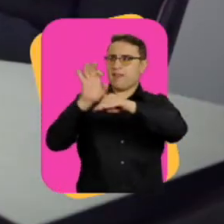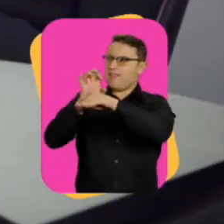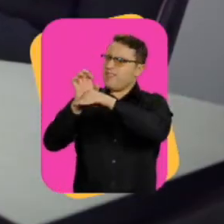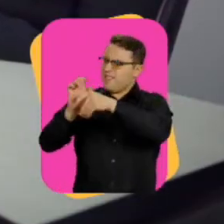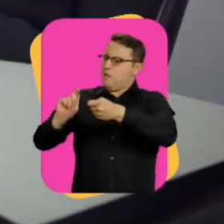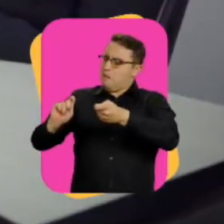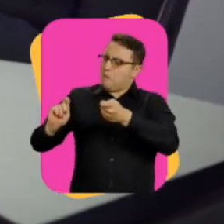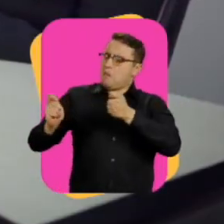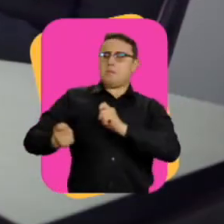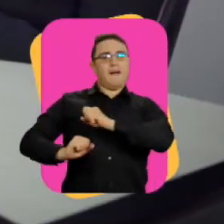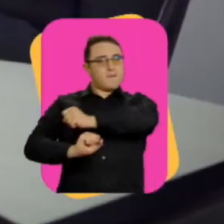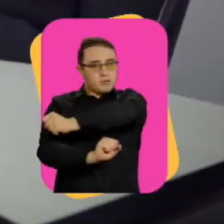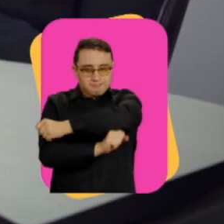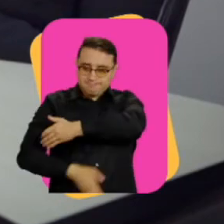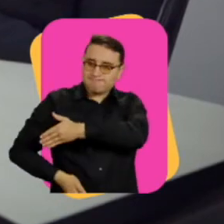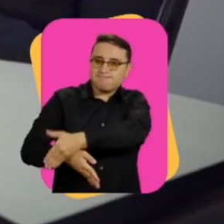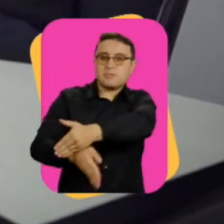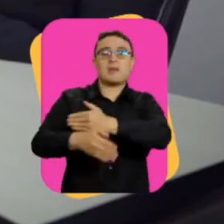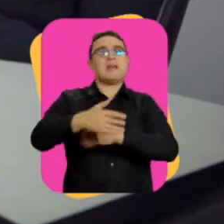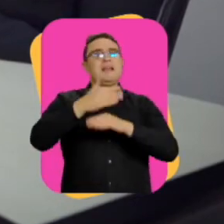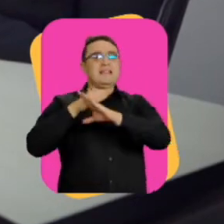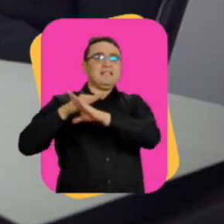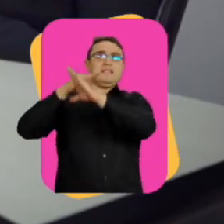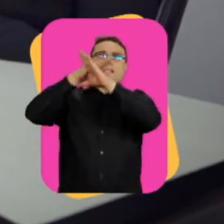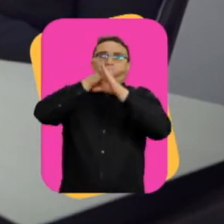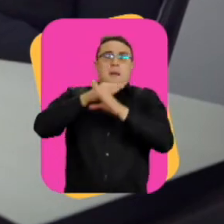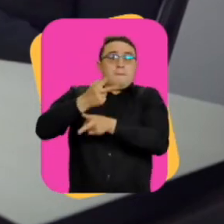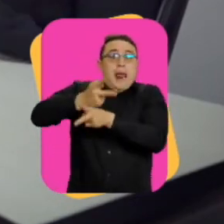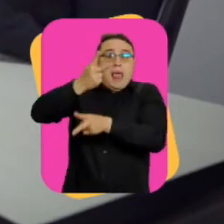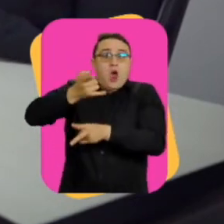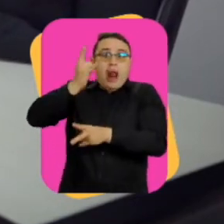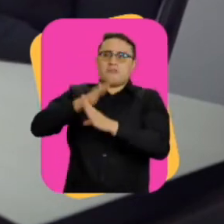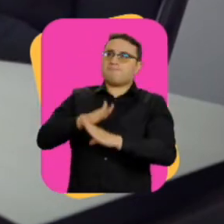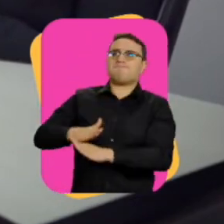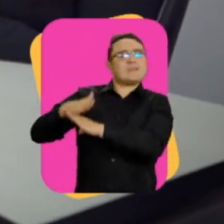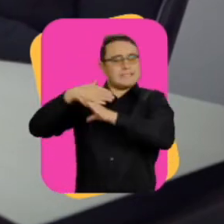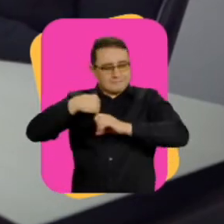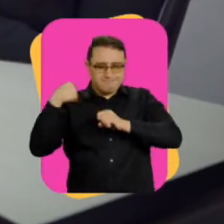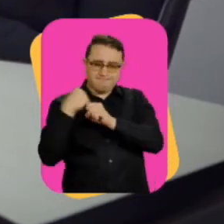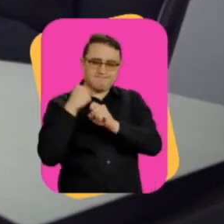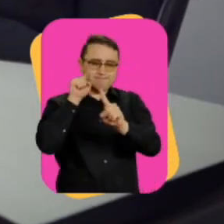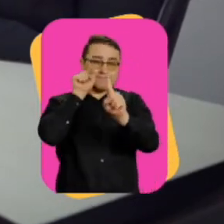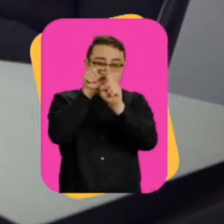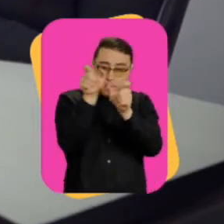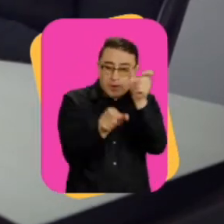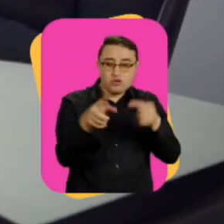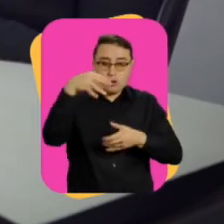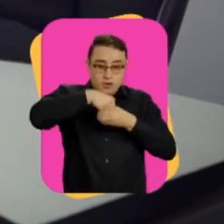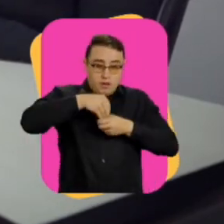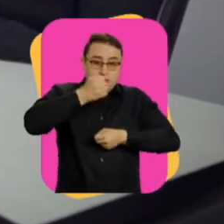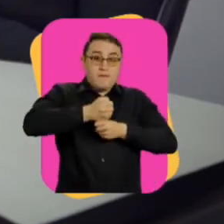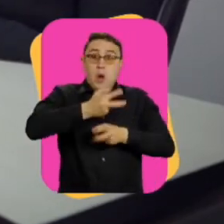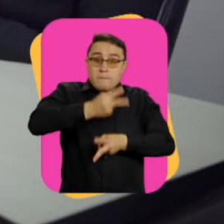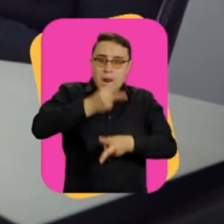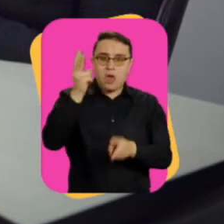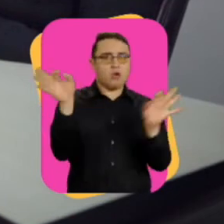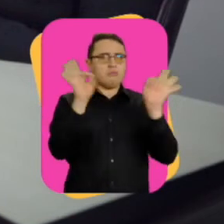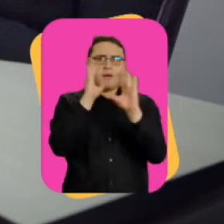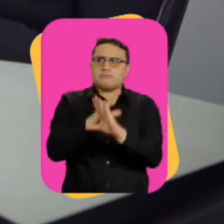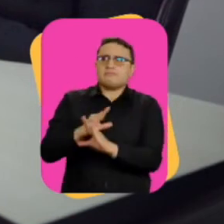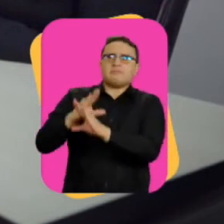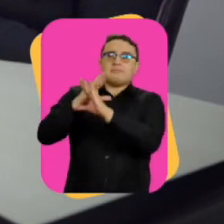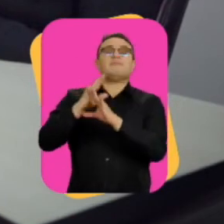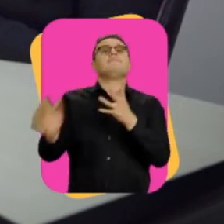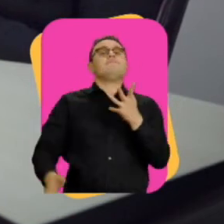que fortalezcamos el sistema de seguridad y salud en el trabajo, que es en algo que se está trabajando en pro del talento humano de la entidad, que sigamos